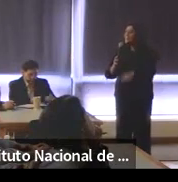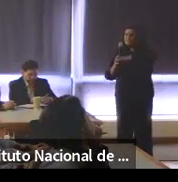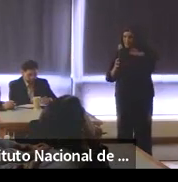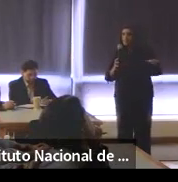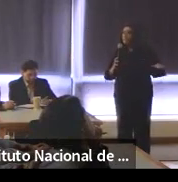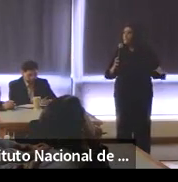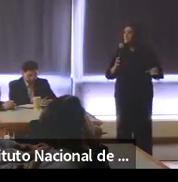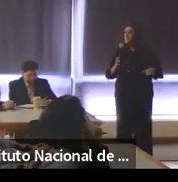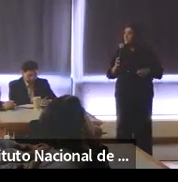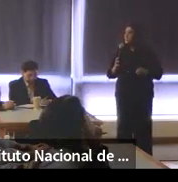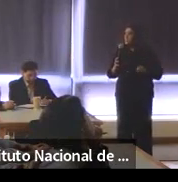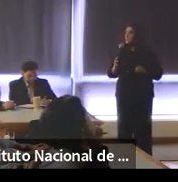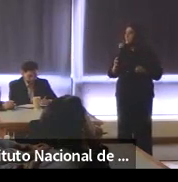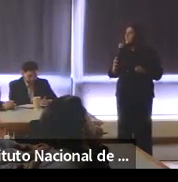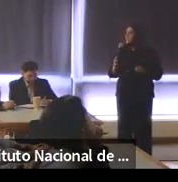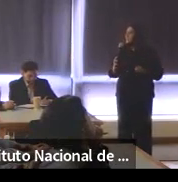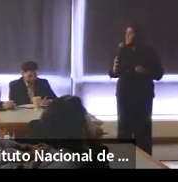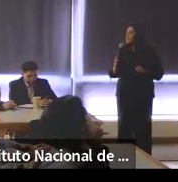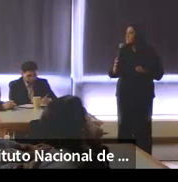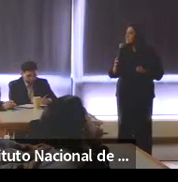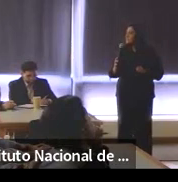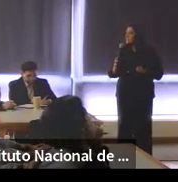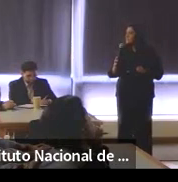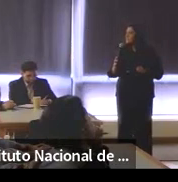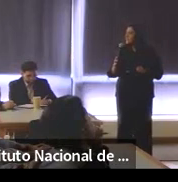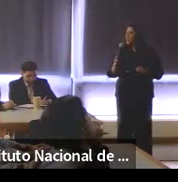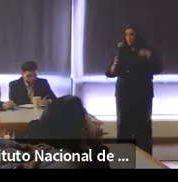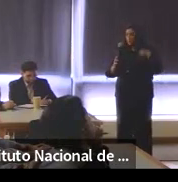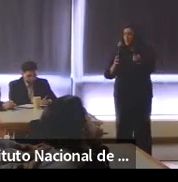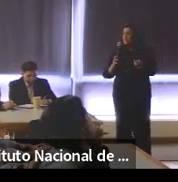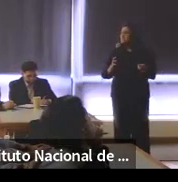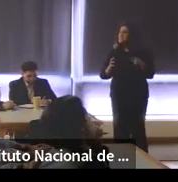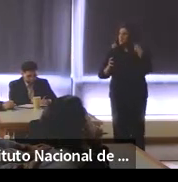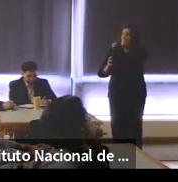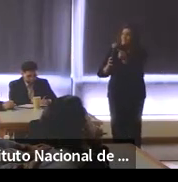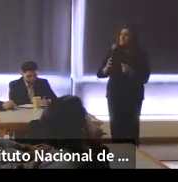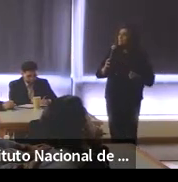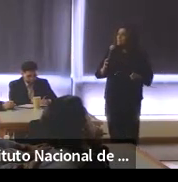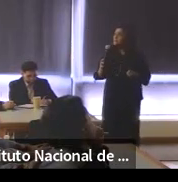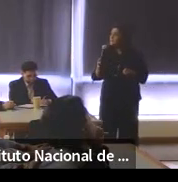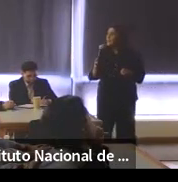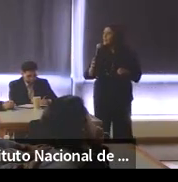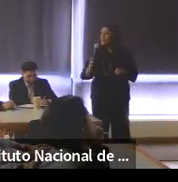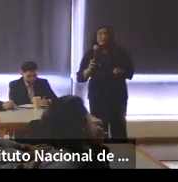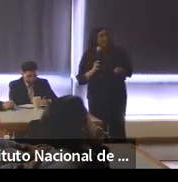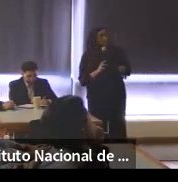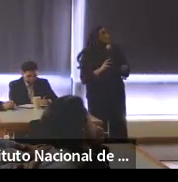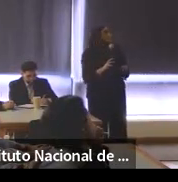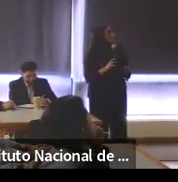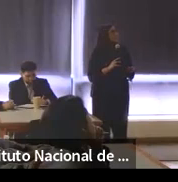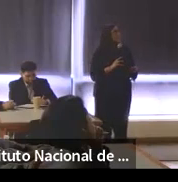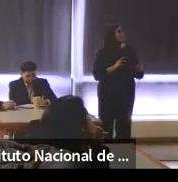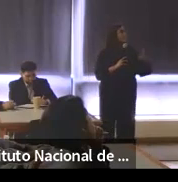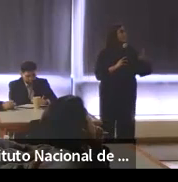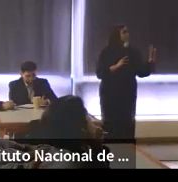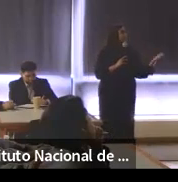de las personas que están involucradas en ese conflicto como tomador de decisiones tienes que identificar En qué fase